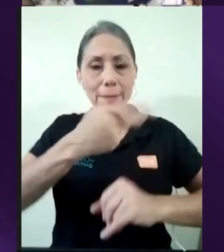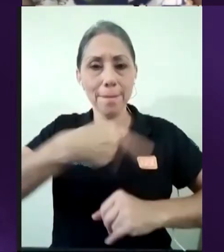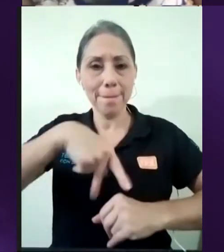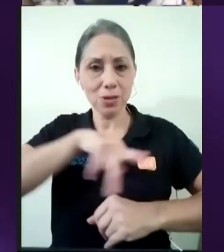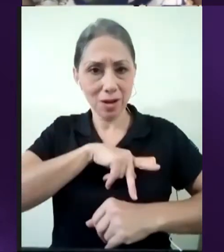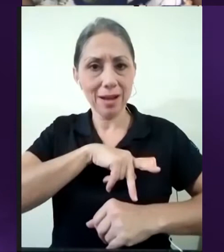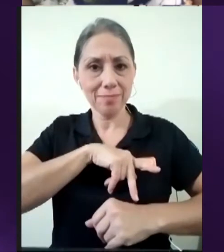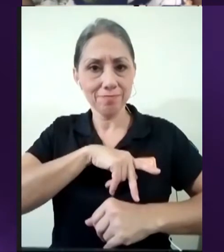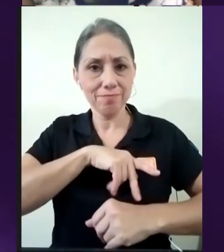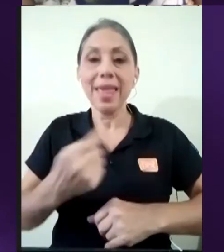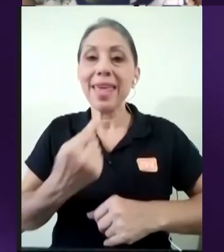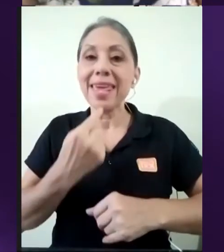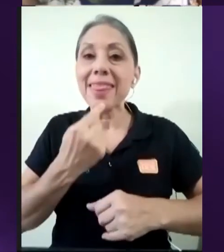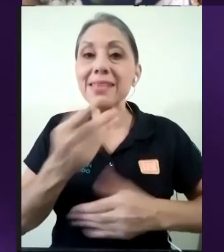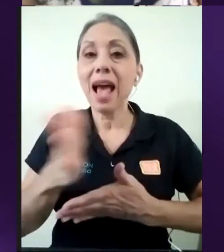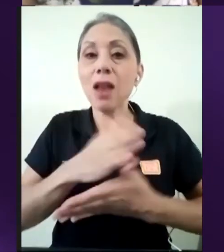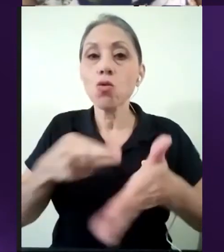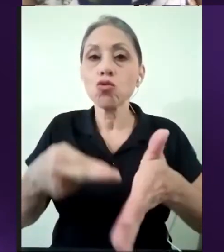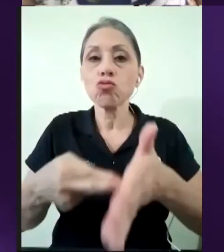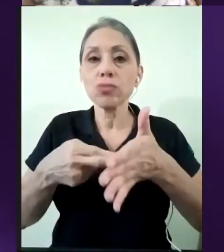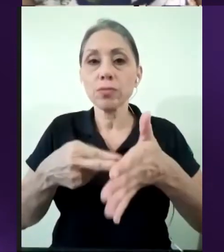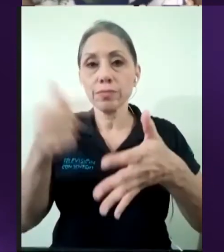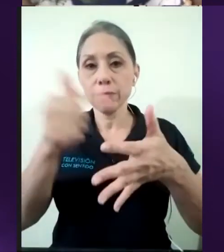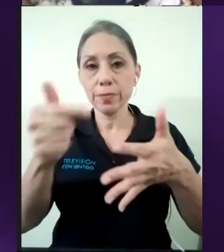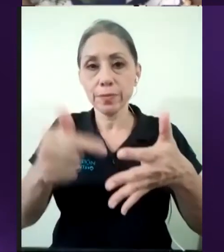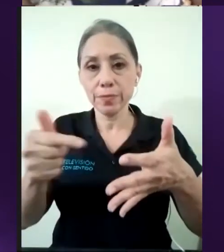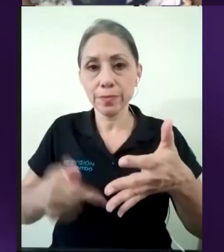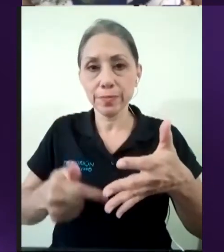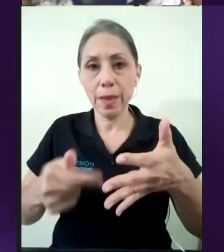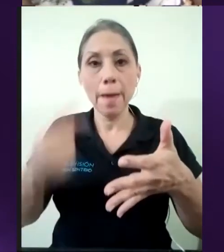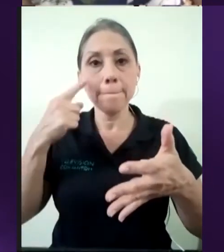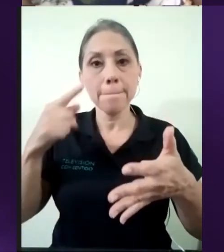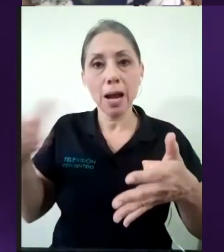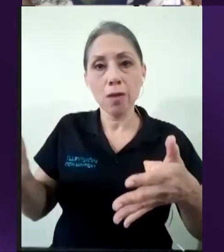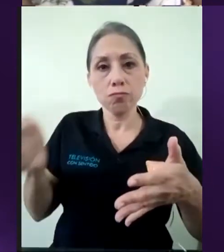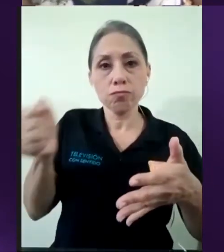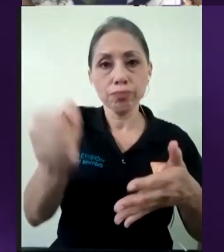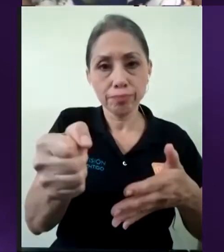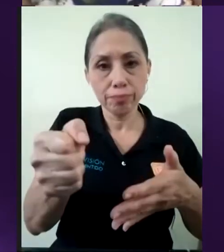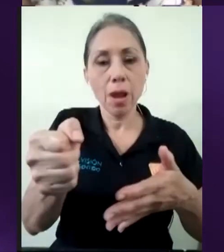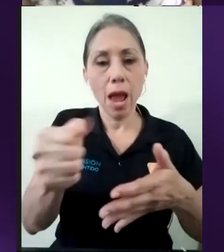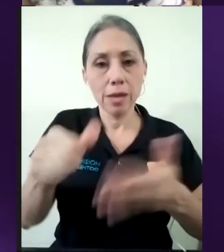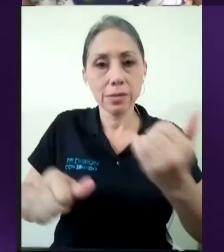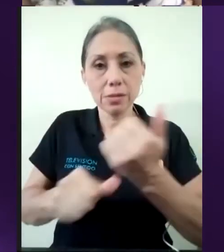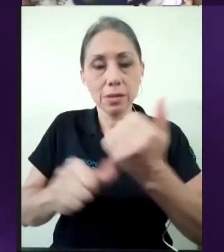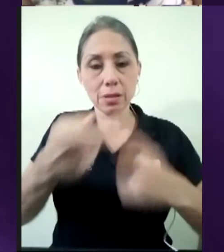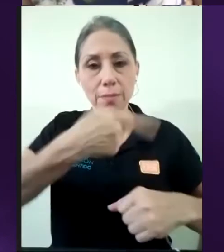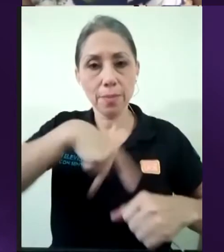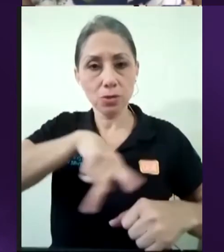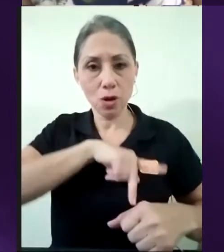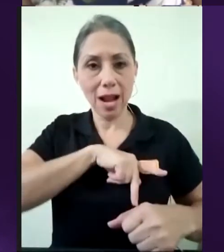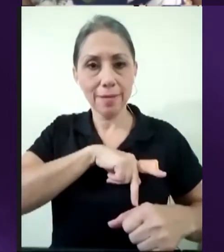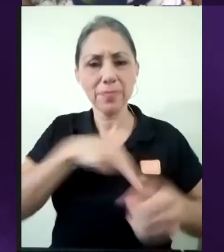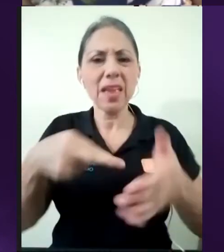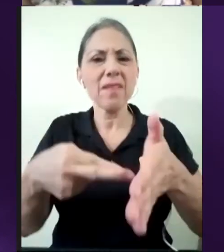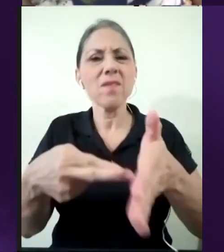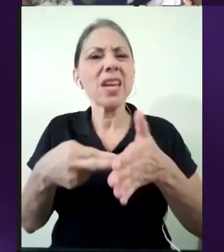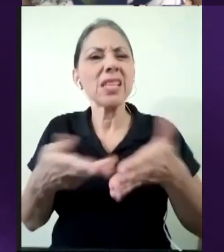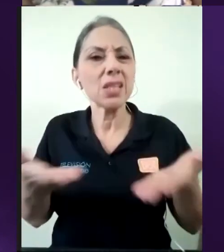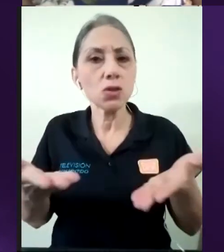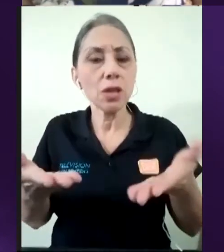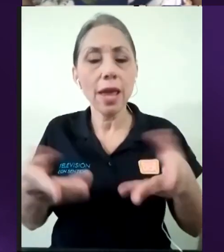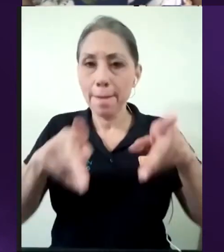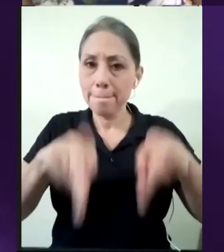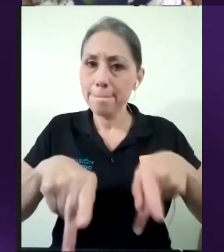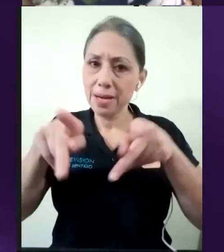algunas condicionalidades para ofrecer el asistente personal, y que son que las personas tienen que estar en situación